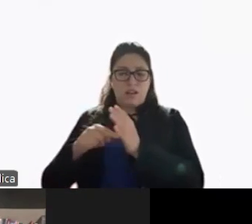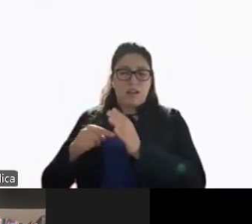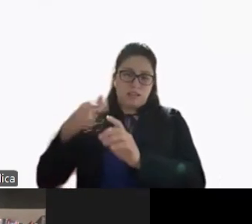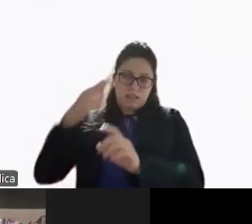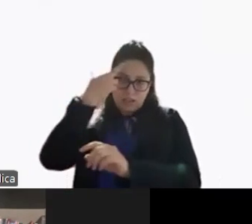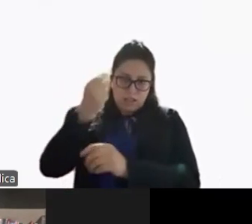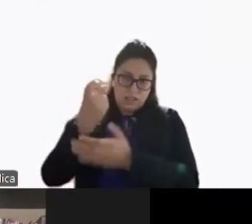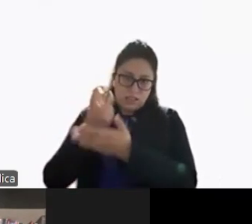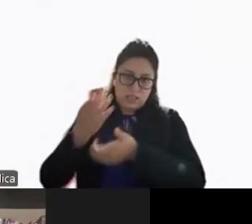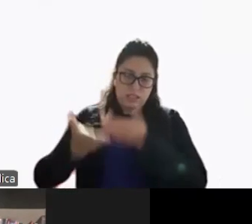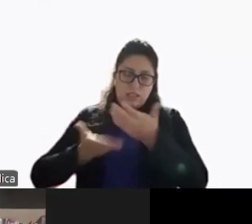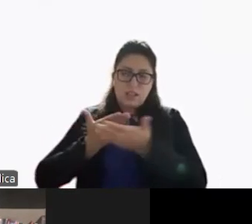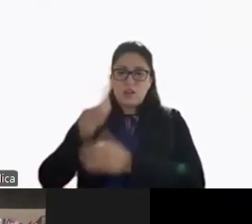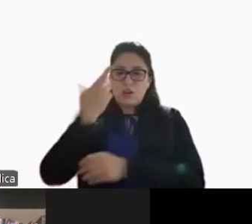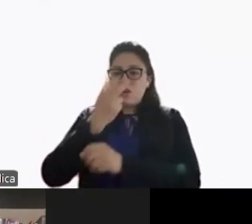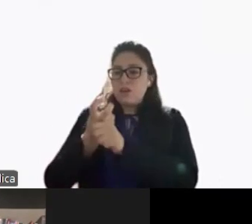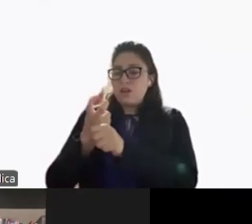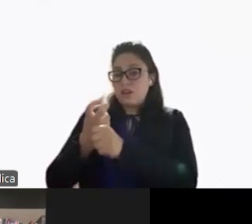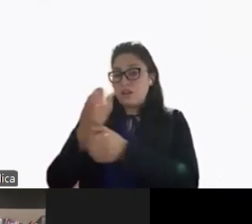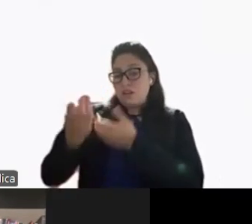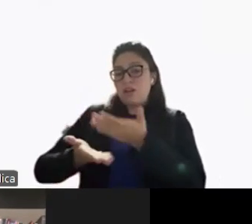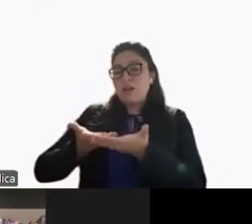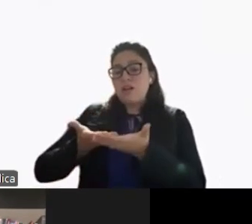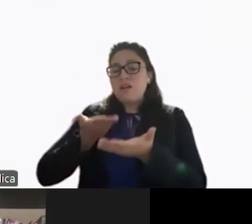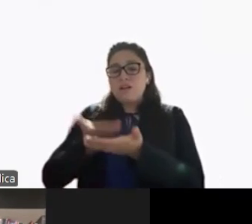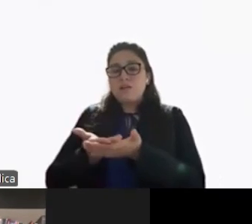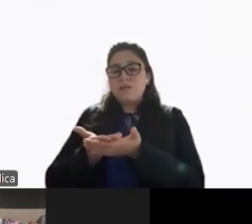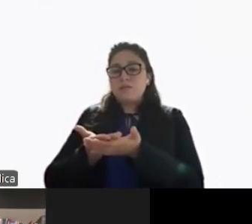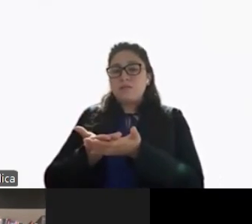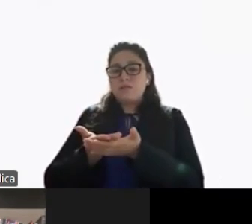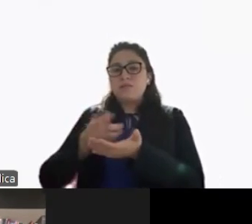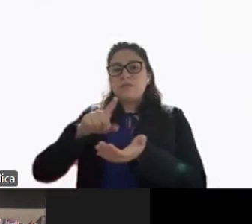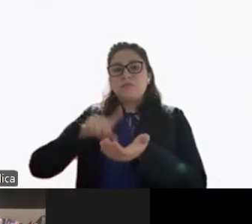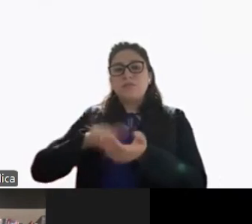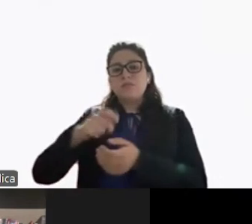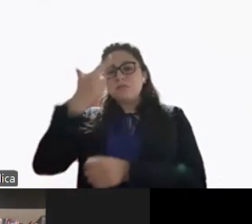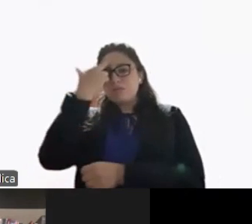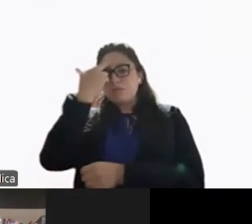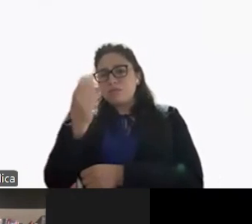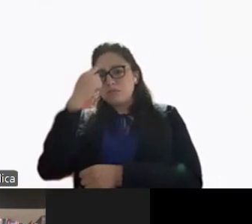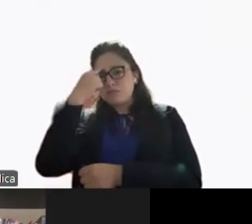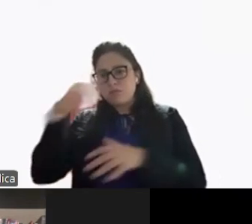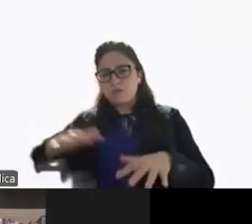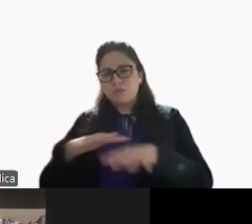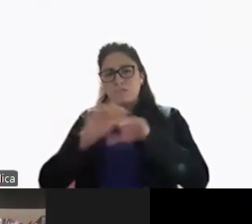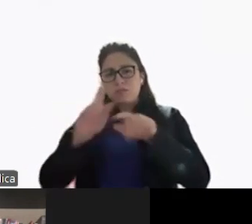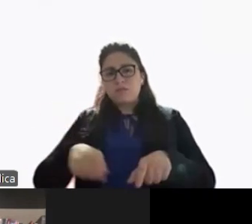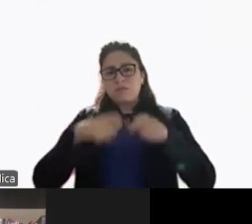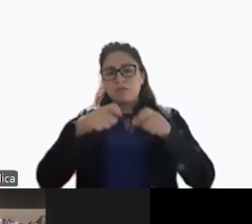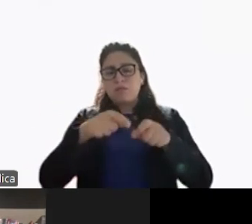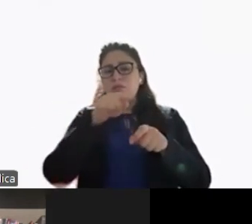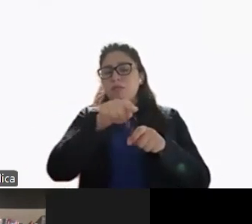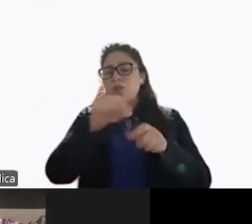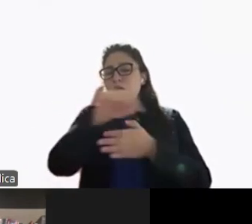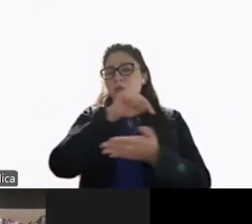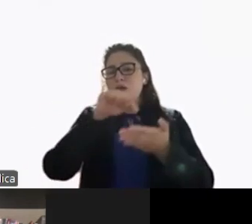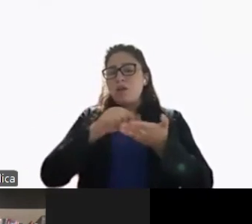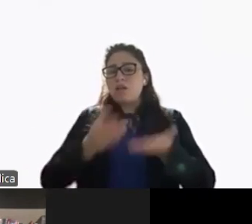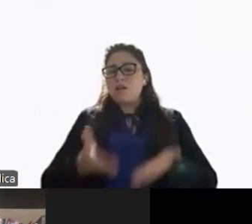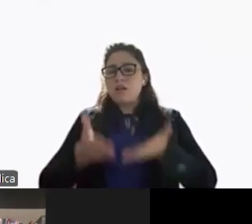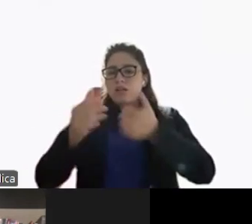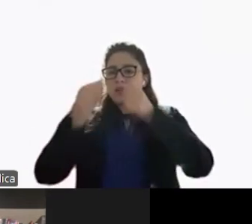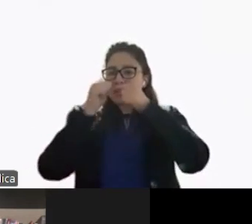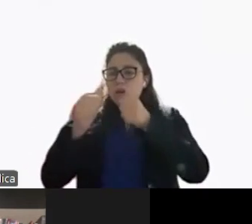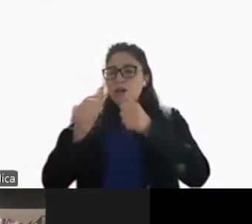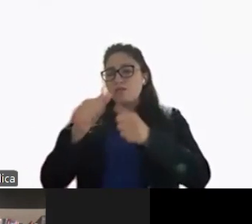importante señalar que la iniciativa que se dictamina precisa tener como objeto de la misma la satisfacción de necesidades de servicios de salud a